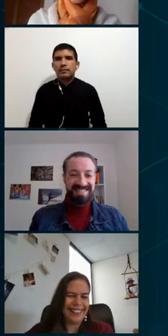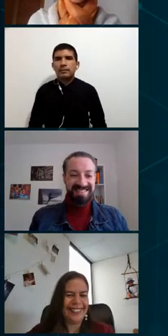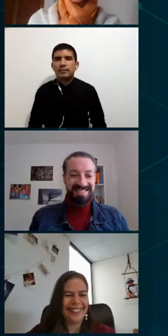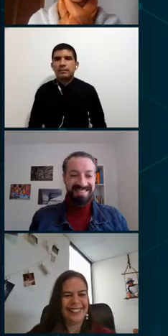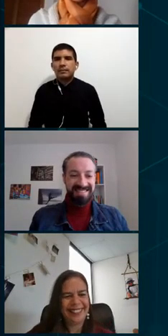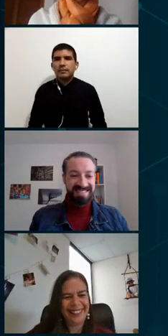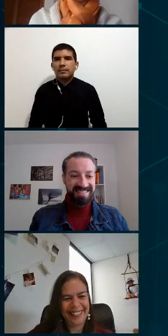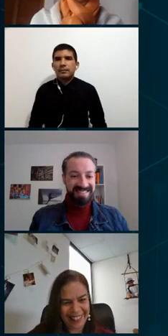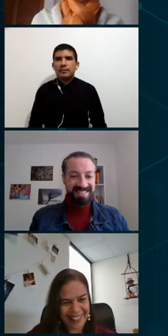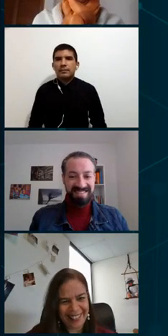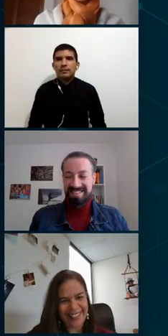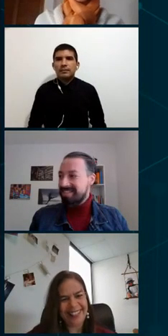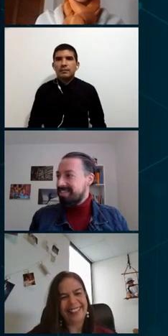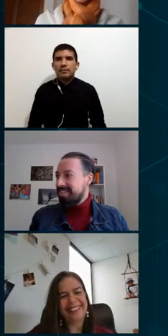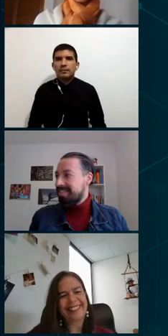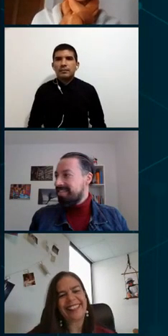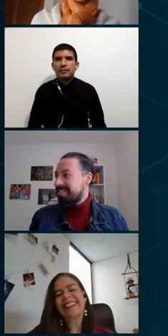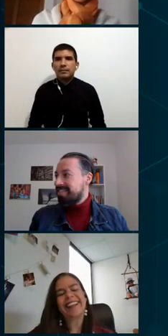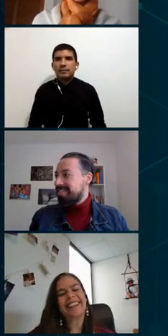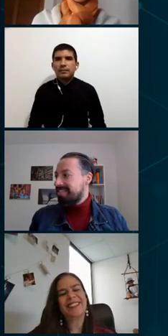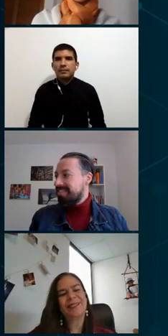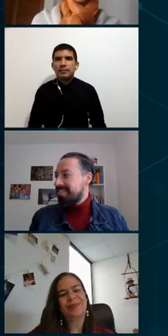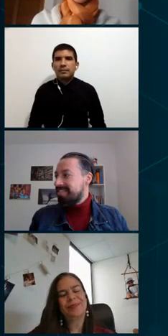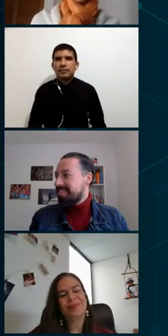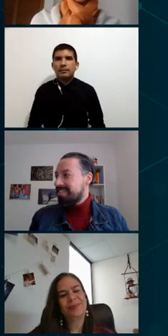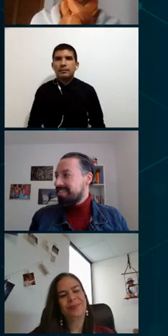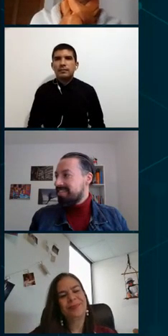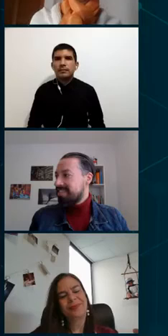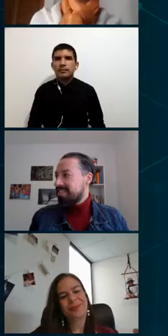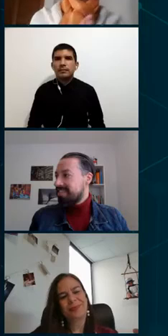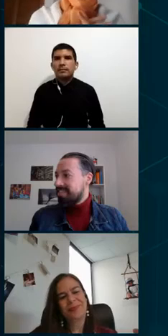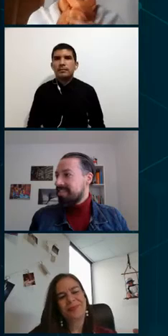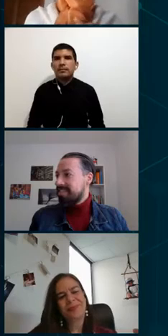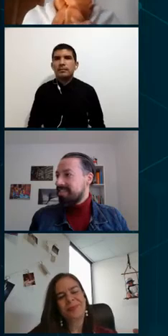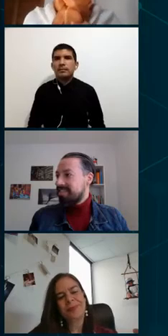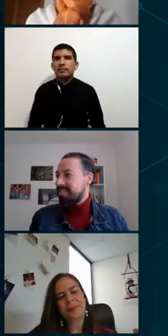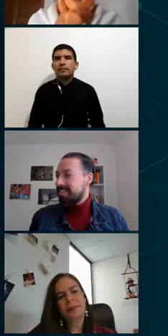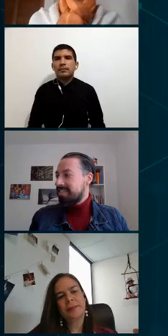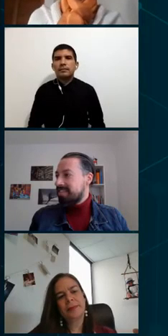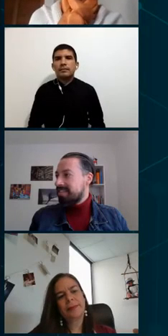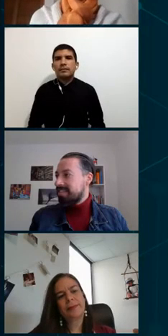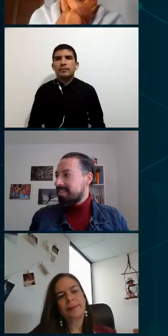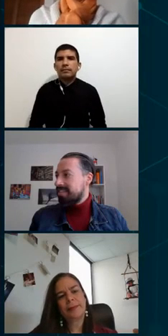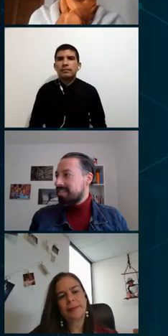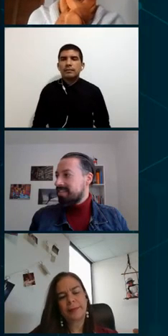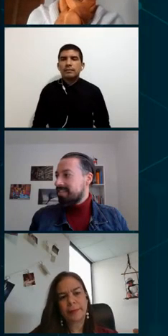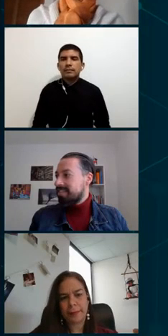Gracias por traer a Centella. Centella era Centella. una figura. Bueno,